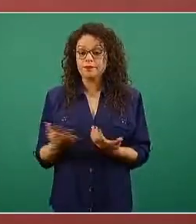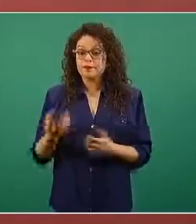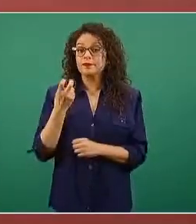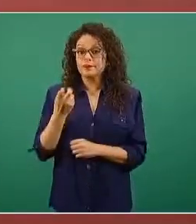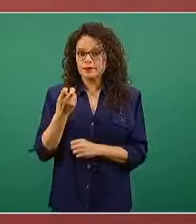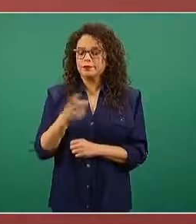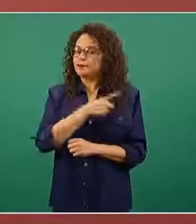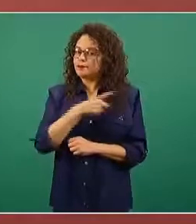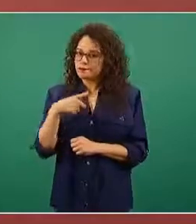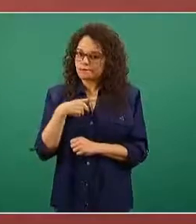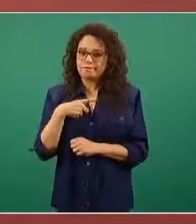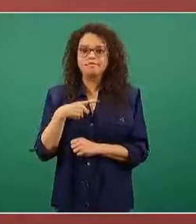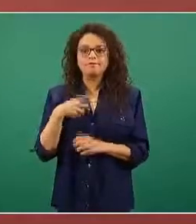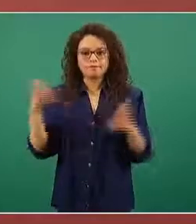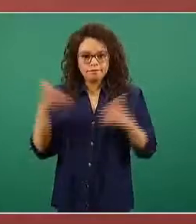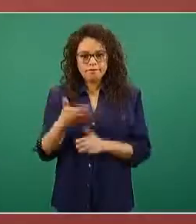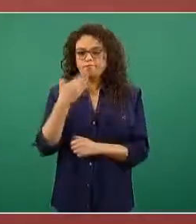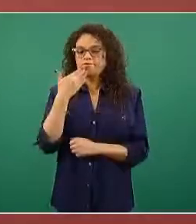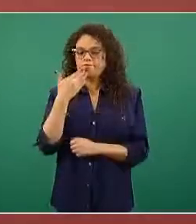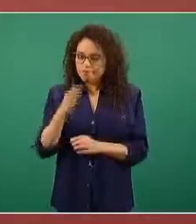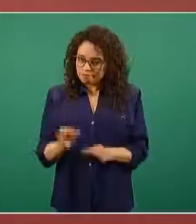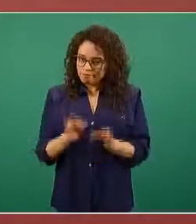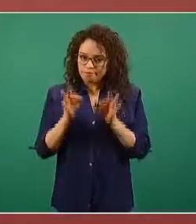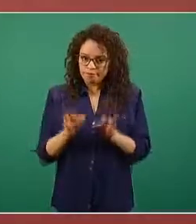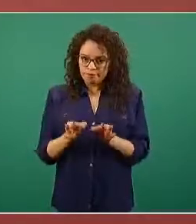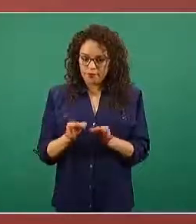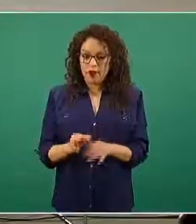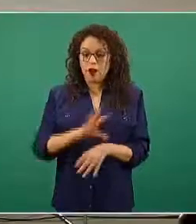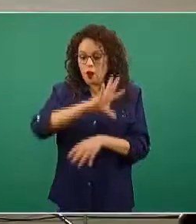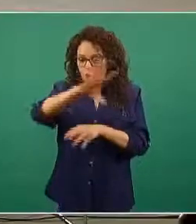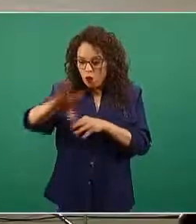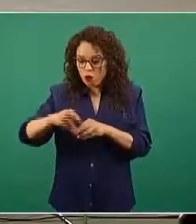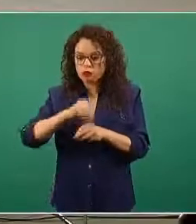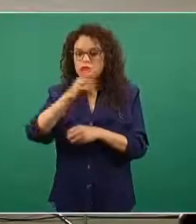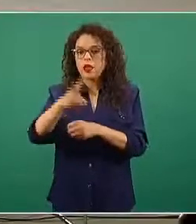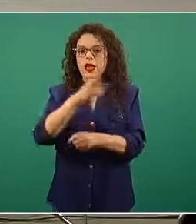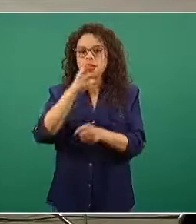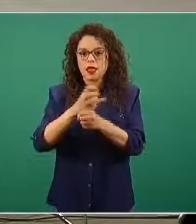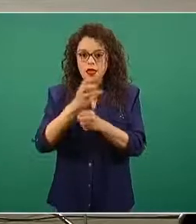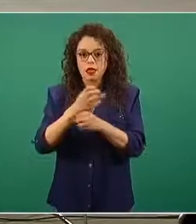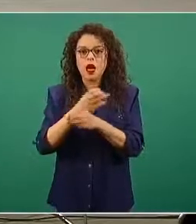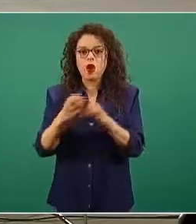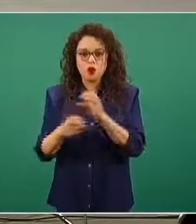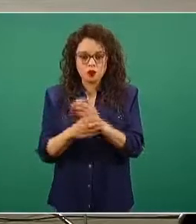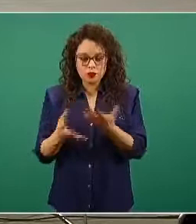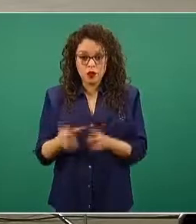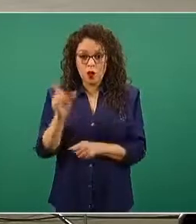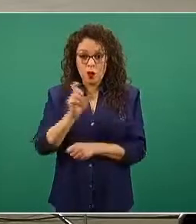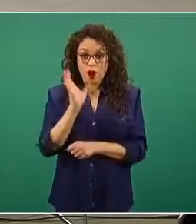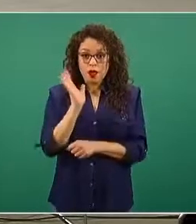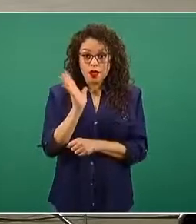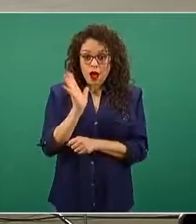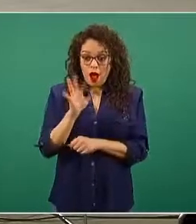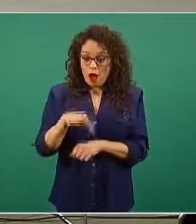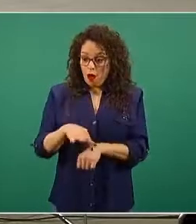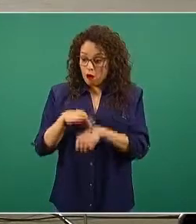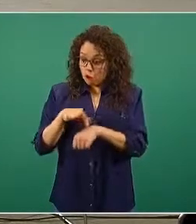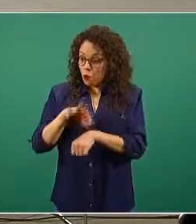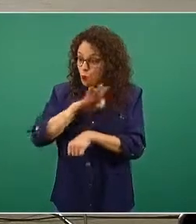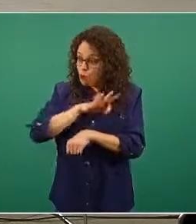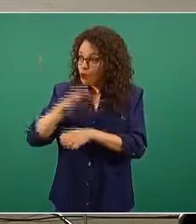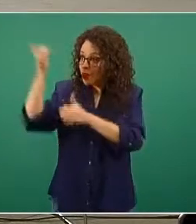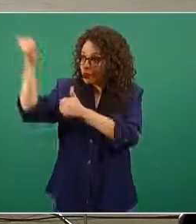hagan bien. Se ha agregado un tercer elemento. Conforme ya se acerca la posibilidad real de tener la